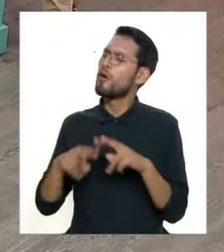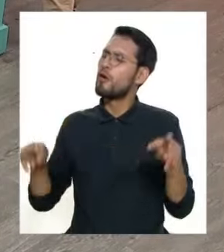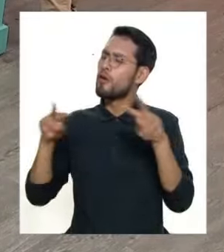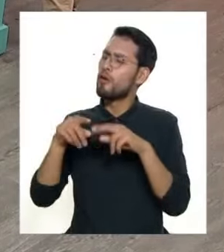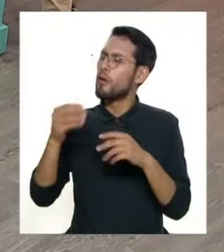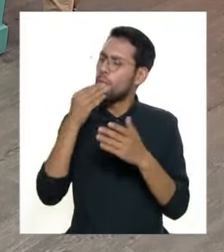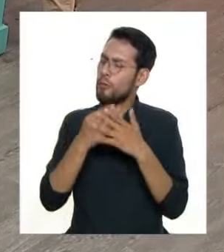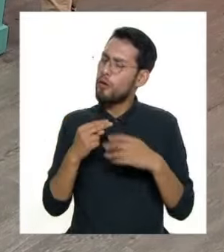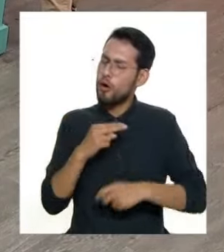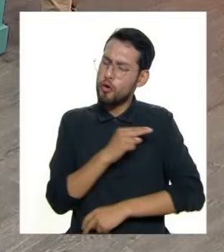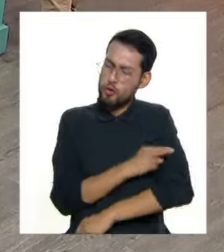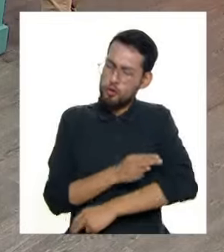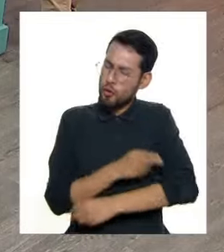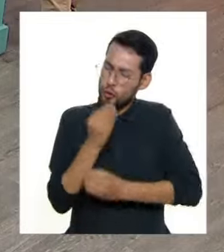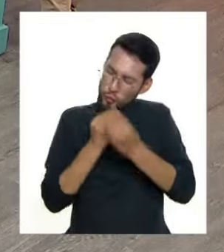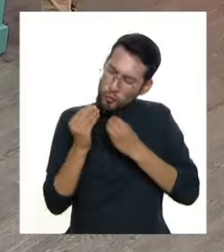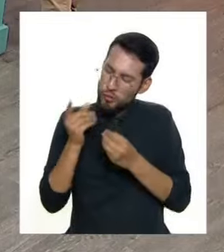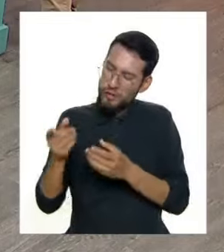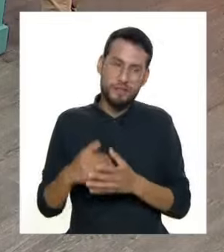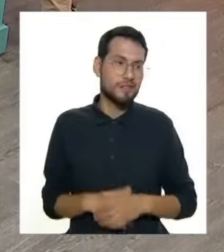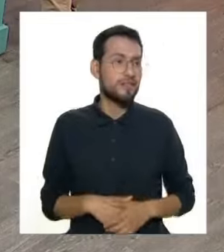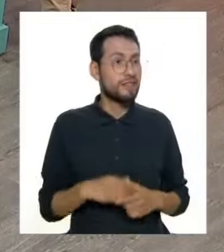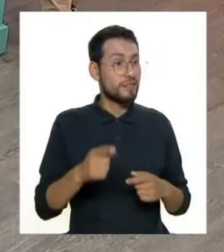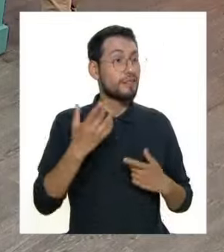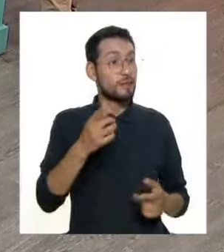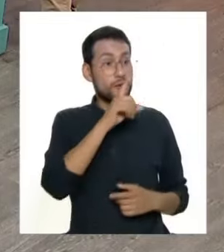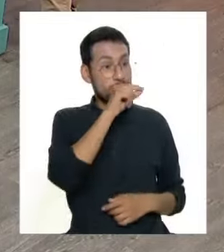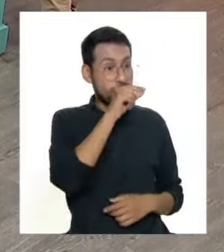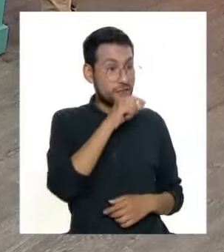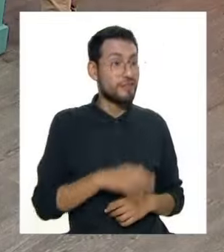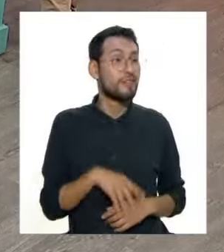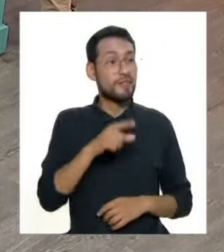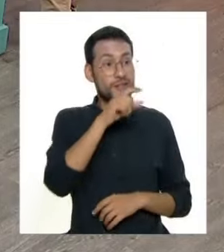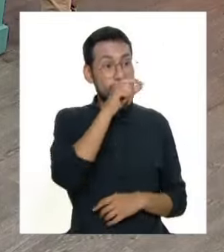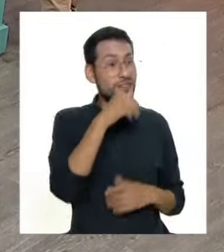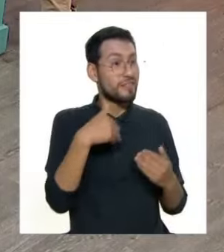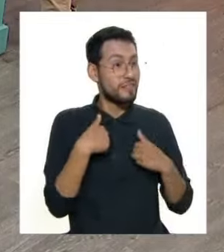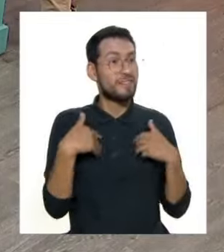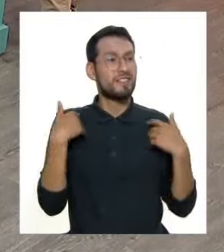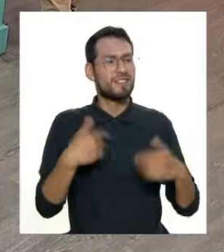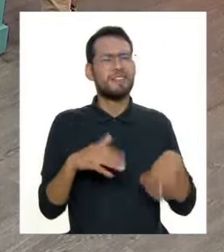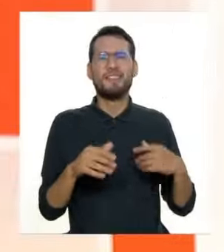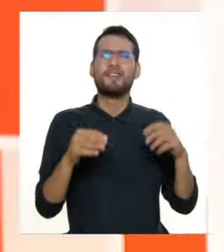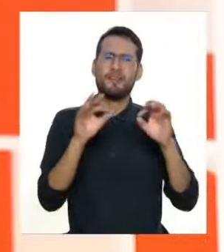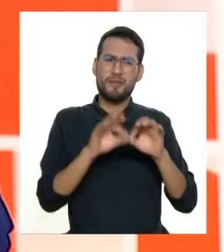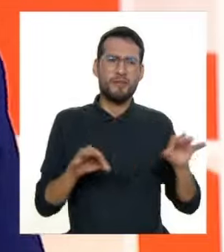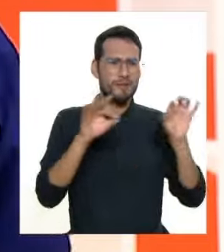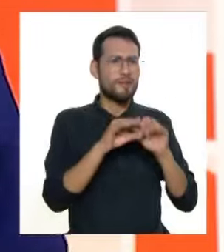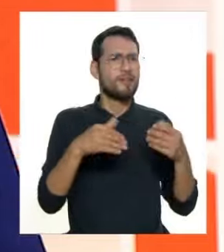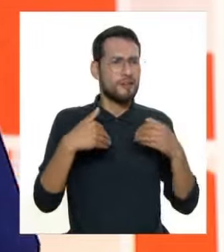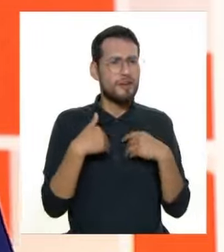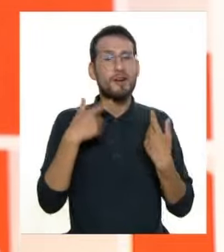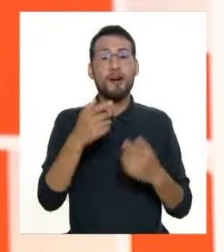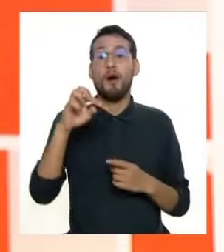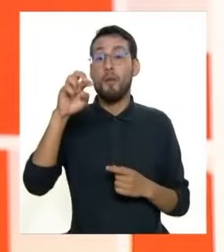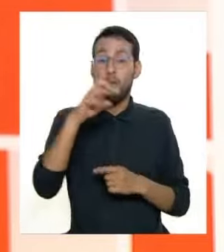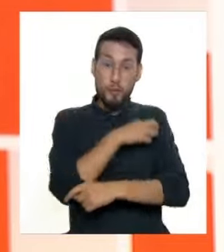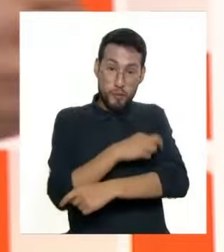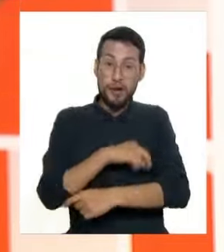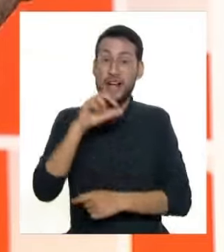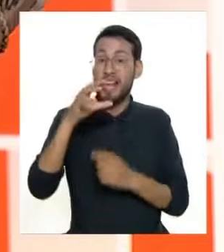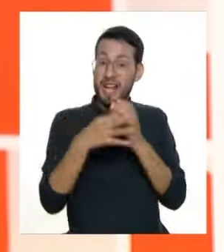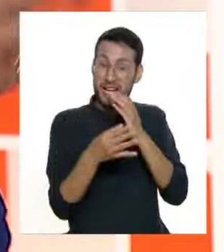del seco de pollo? Mira, lo tengo aquí. El valor nutricional del pollo, del seco de pollo, es una fuente importante de nutrientes como proteínas,